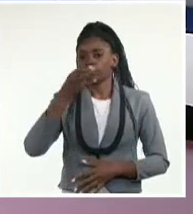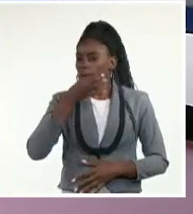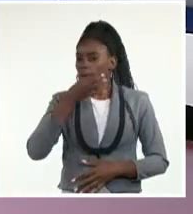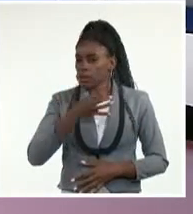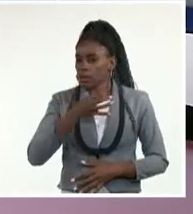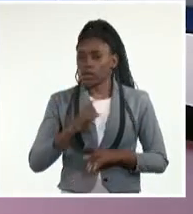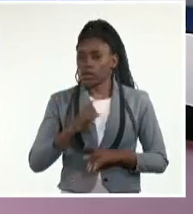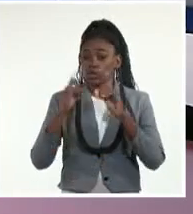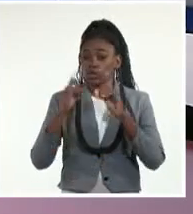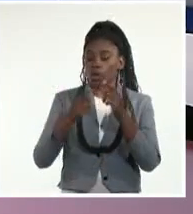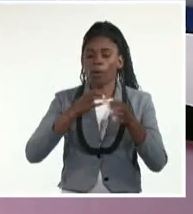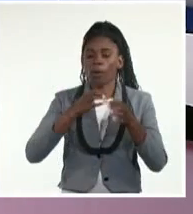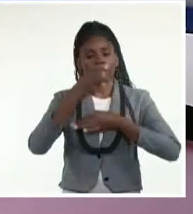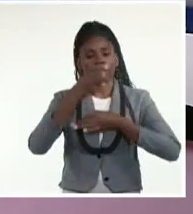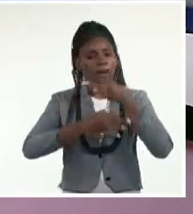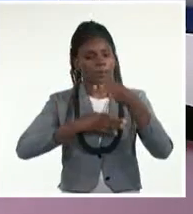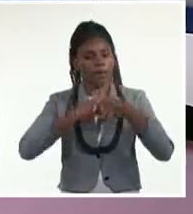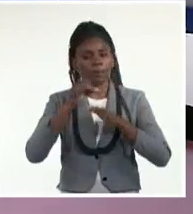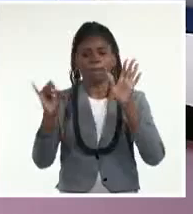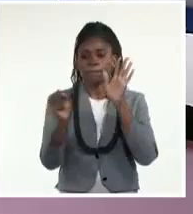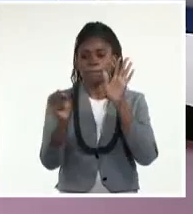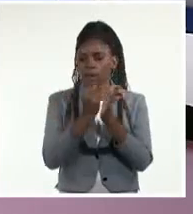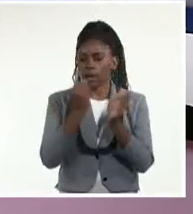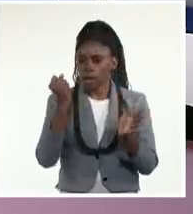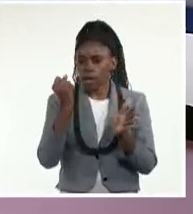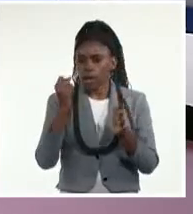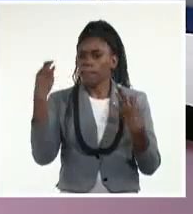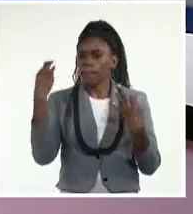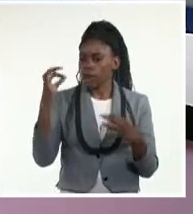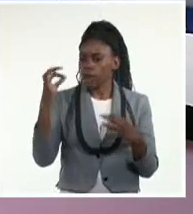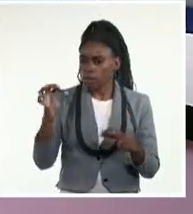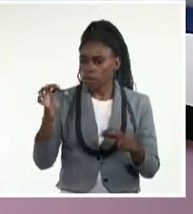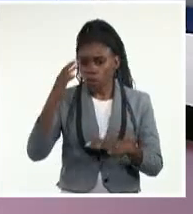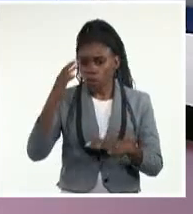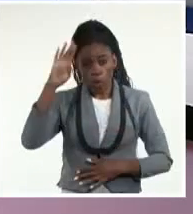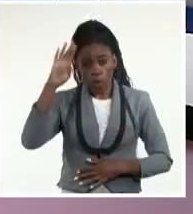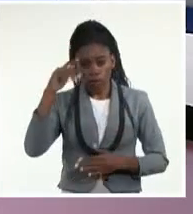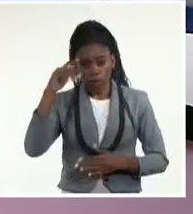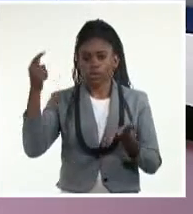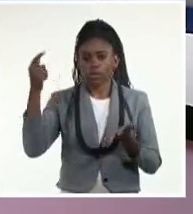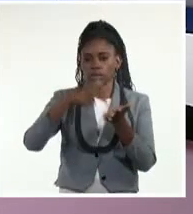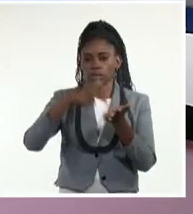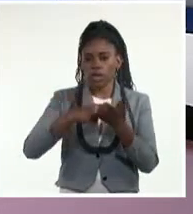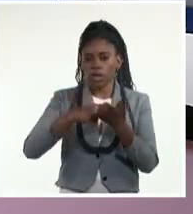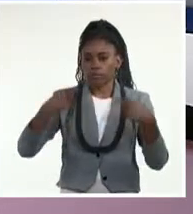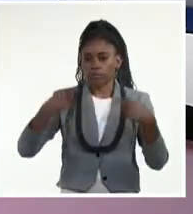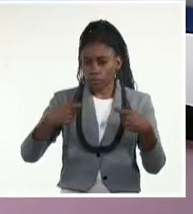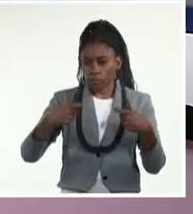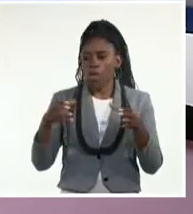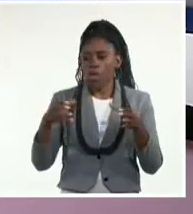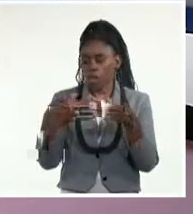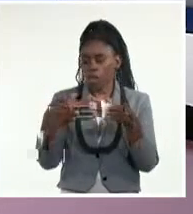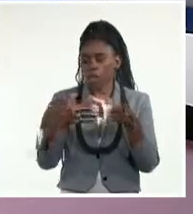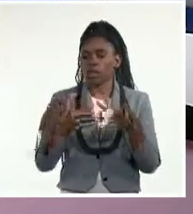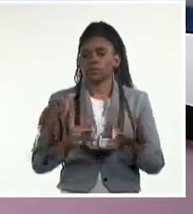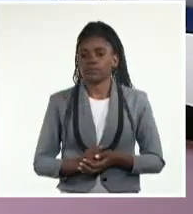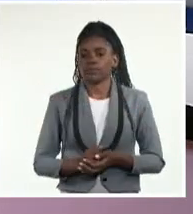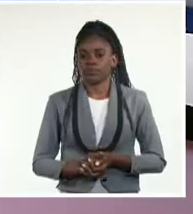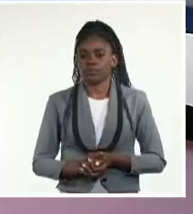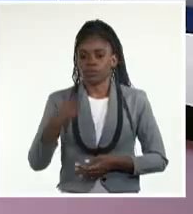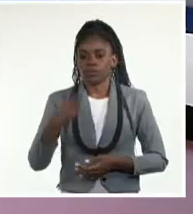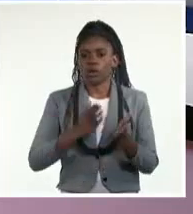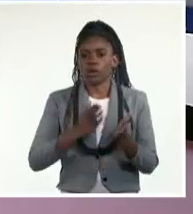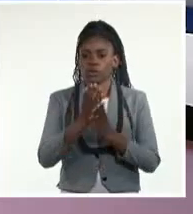elementos que confirman la nulidad del documento emitido y las violaciones del procedimiento. En la vista del juicio se argumentó que el